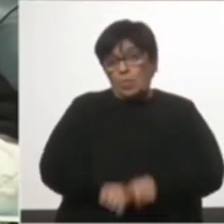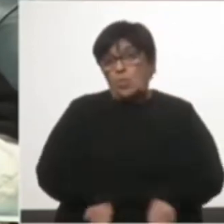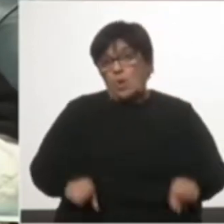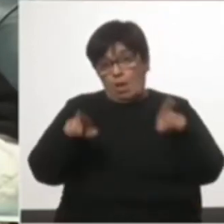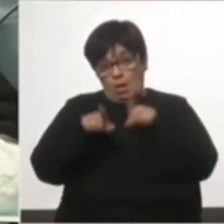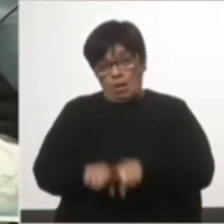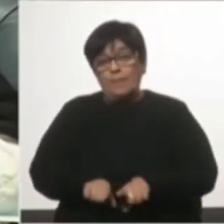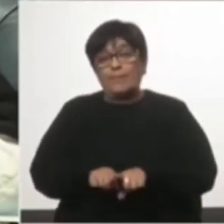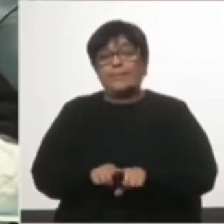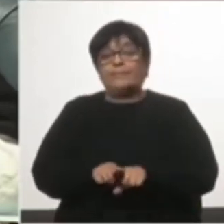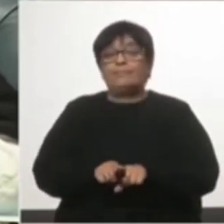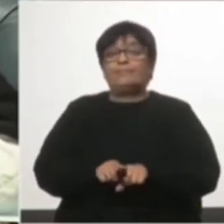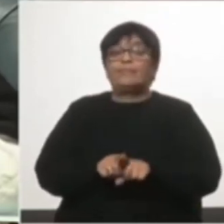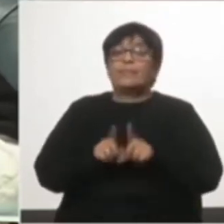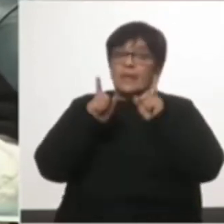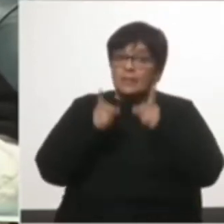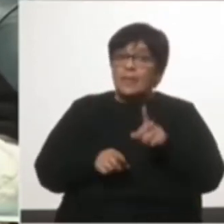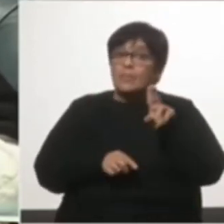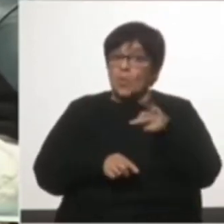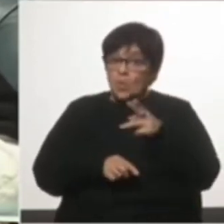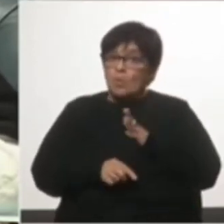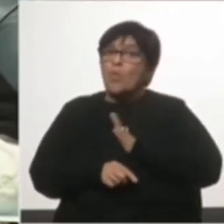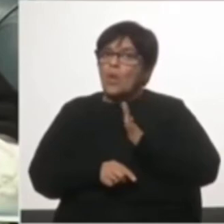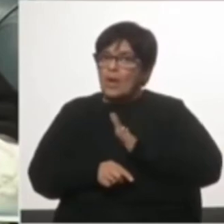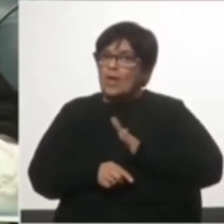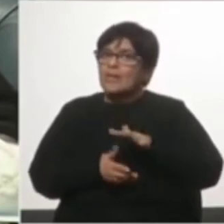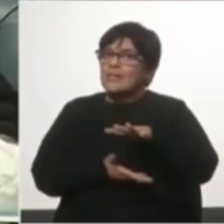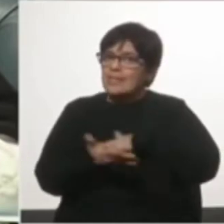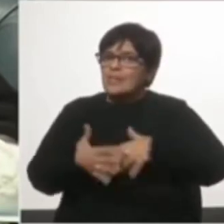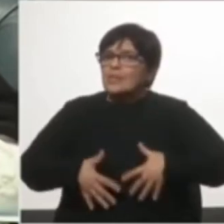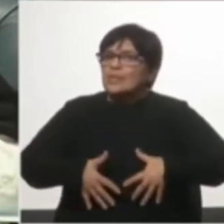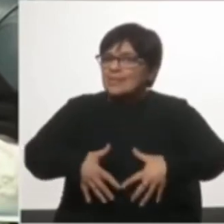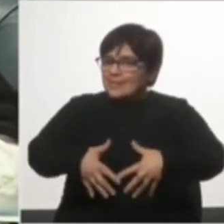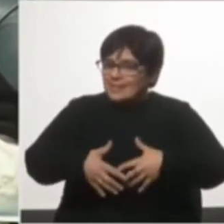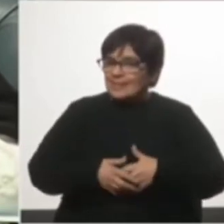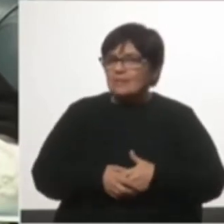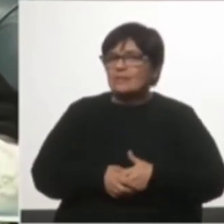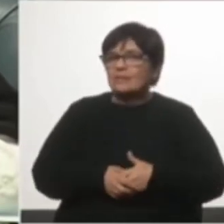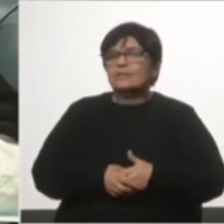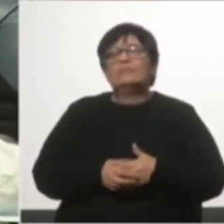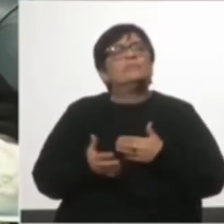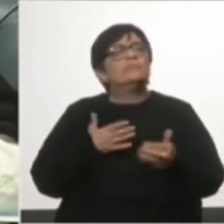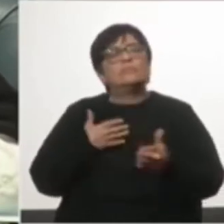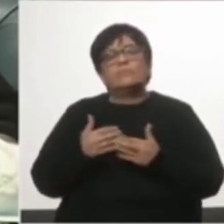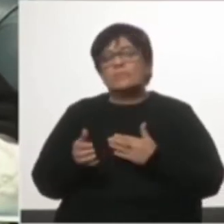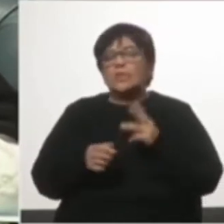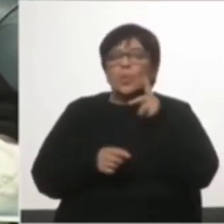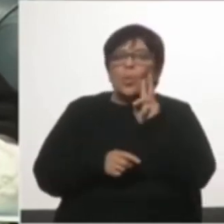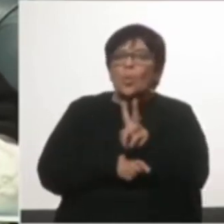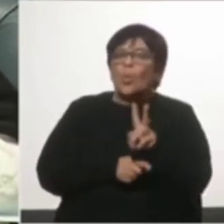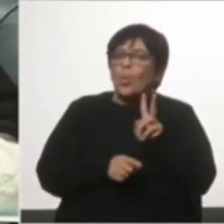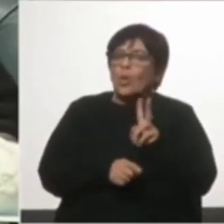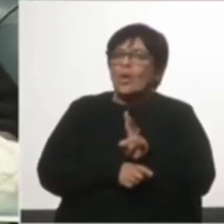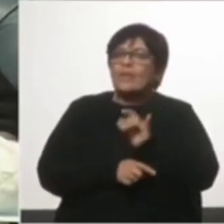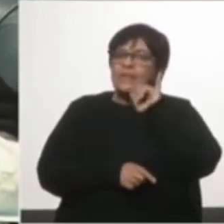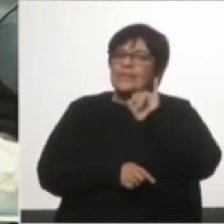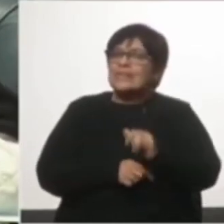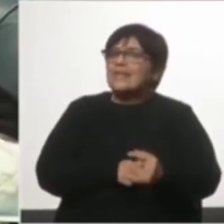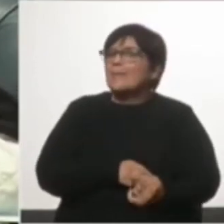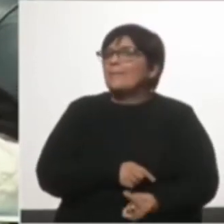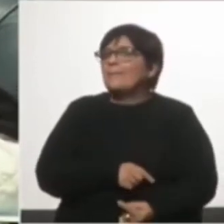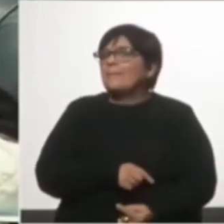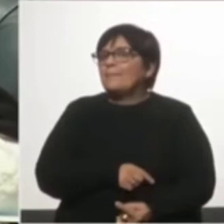registrados, fallecimientos de mujeres en situación de embarazo, a pesar de los recaudos expresados desde el